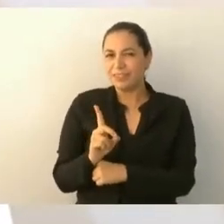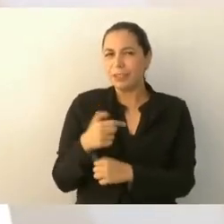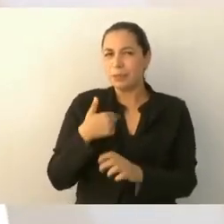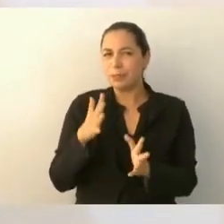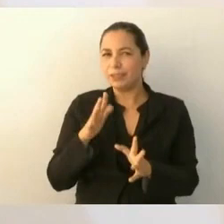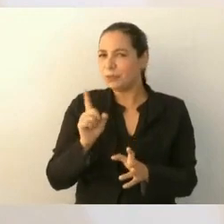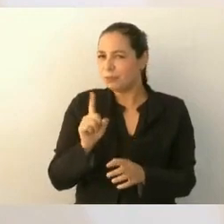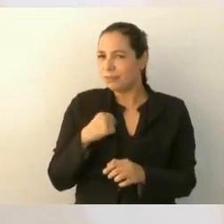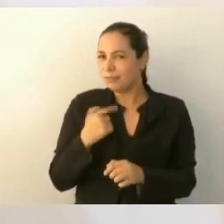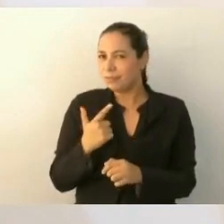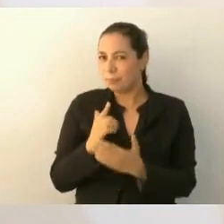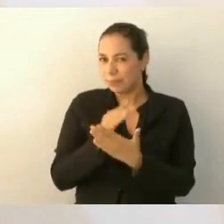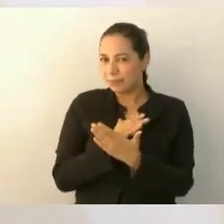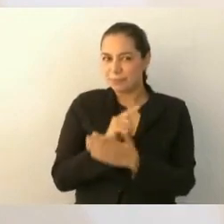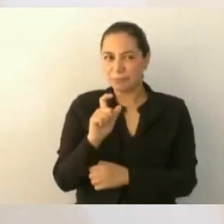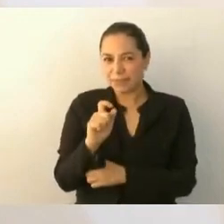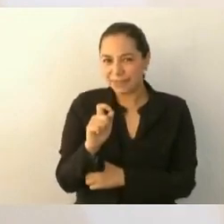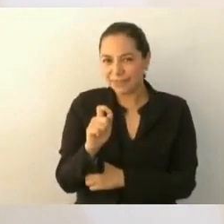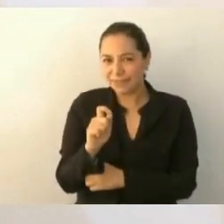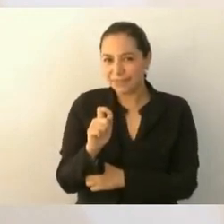20, ¿no?